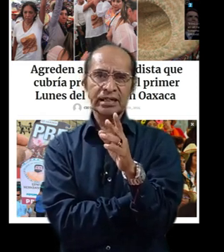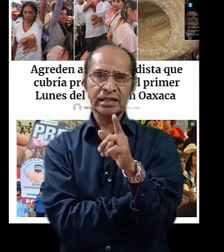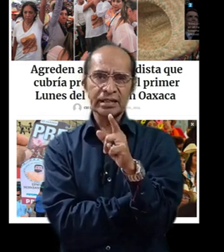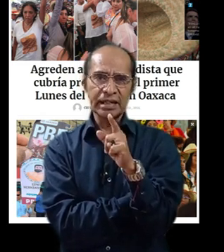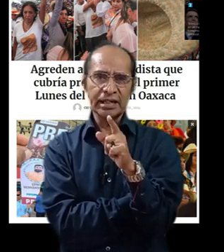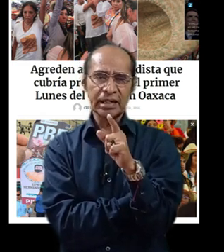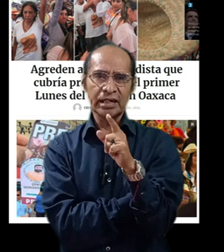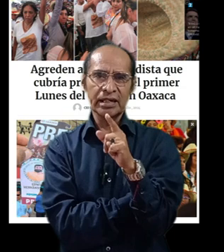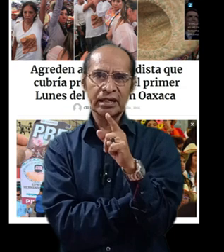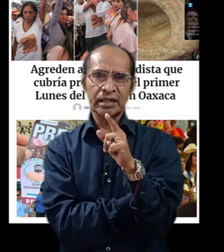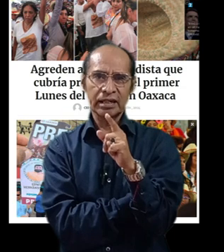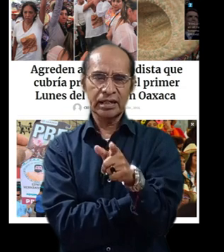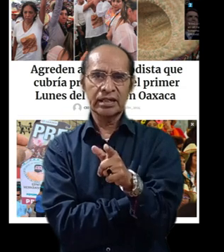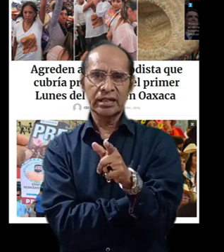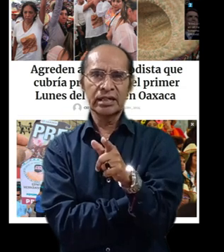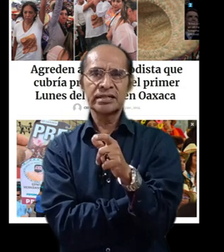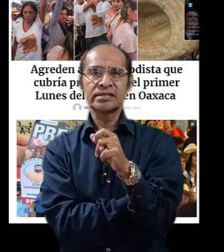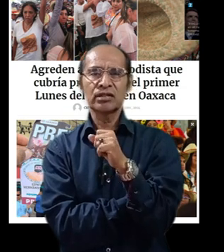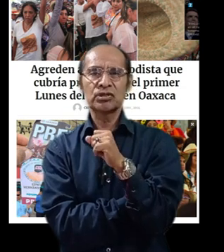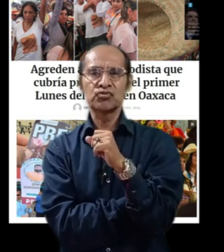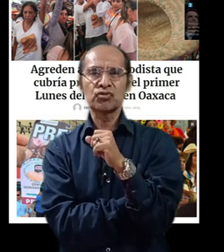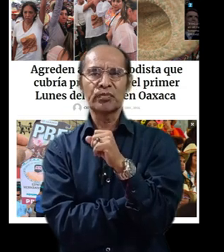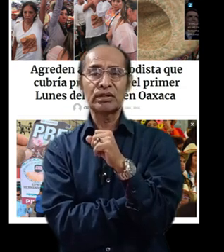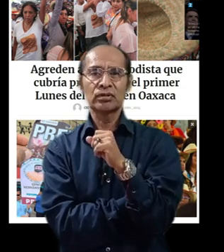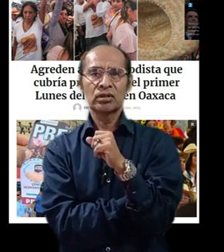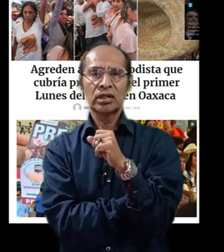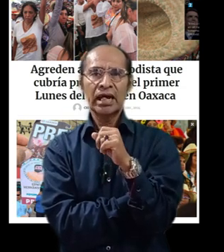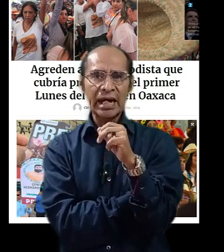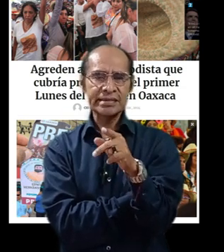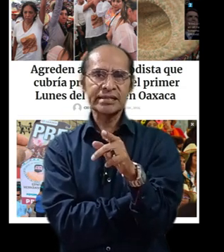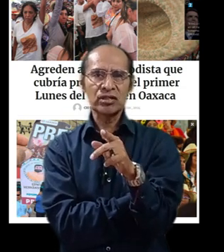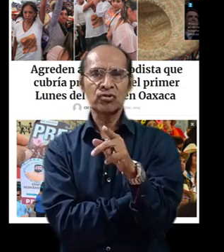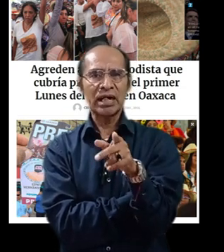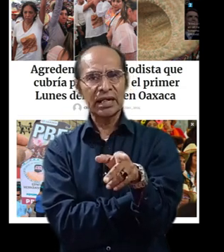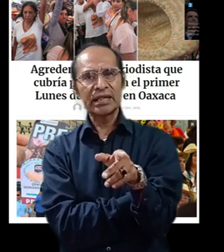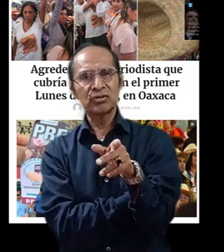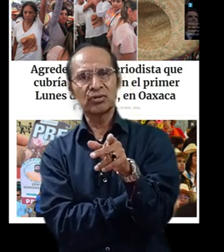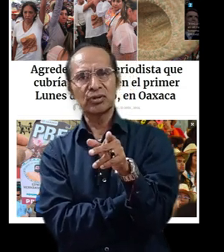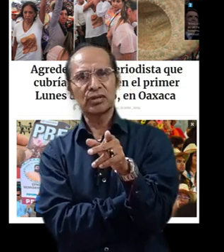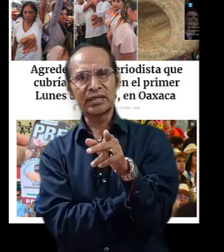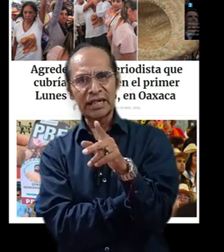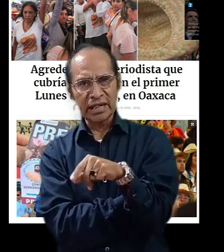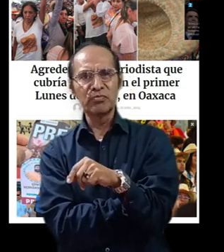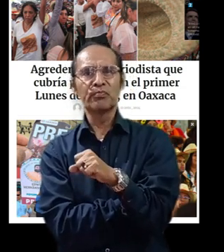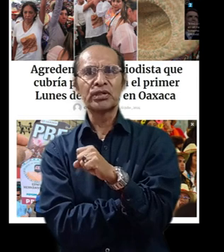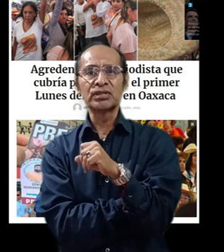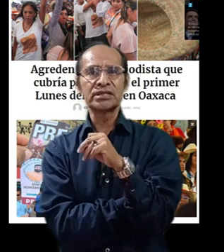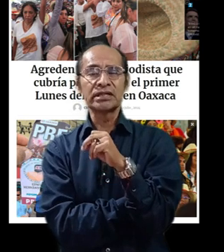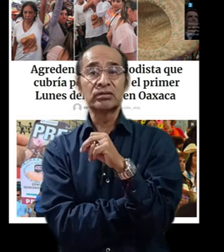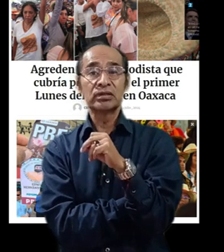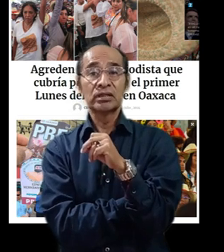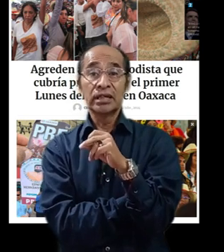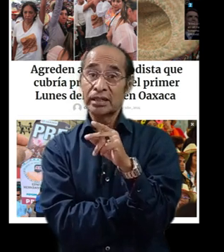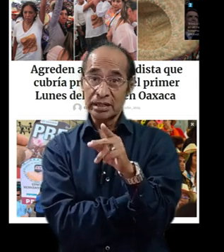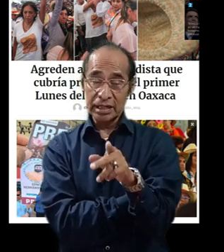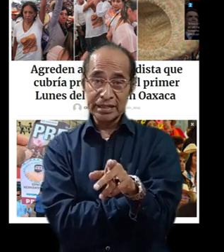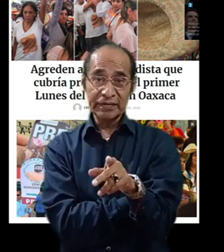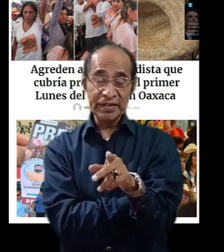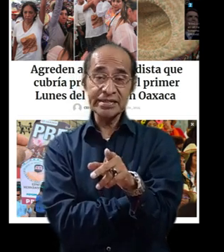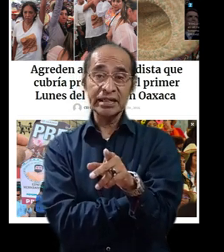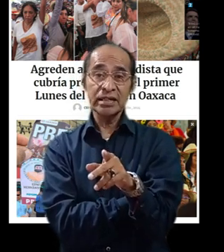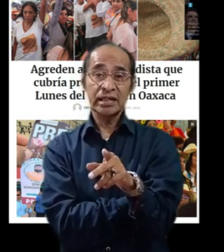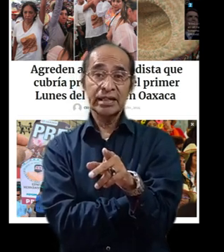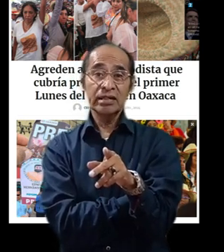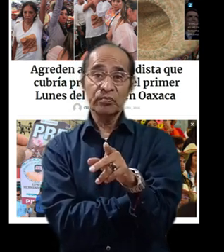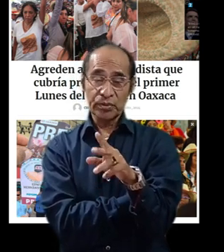sé de que el licenciado Jesús Romero ha estado al lado del gremio periodístico